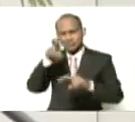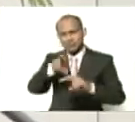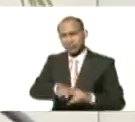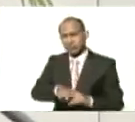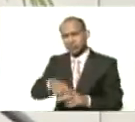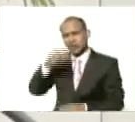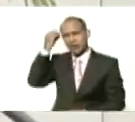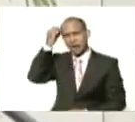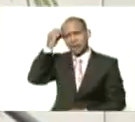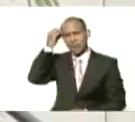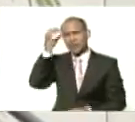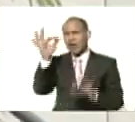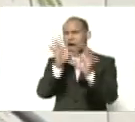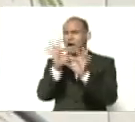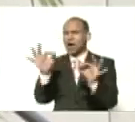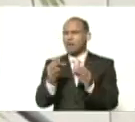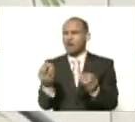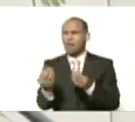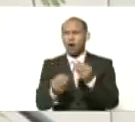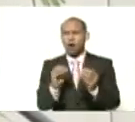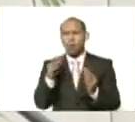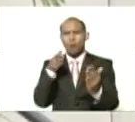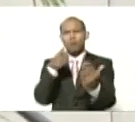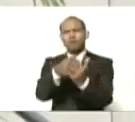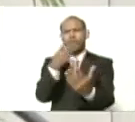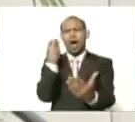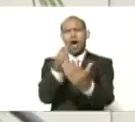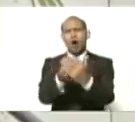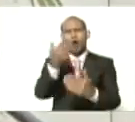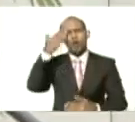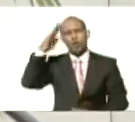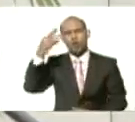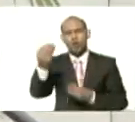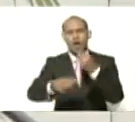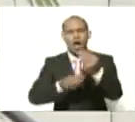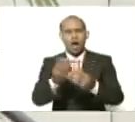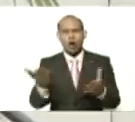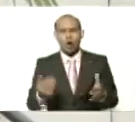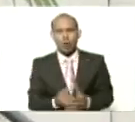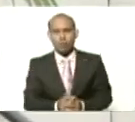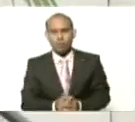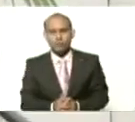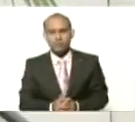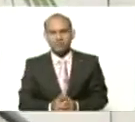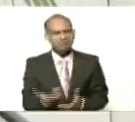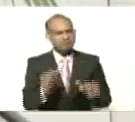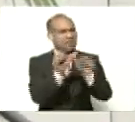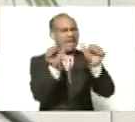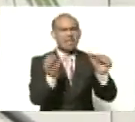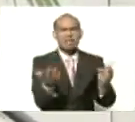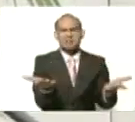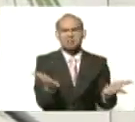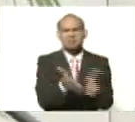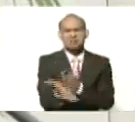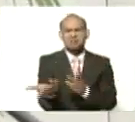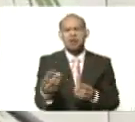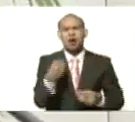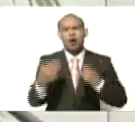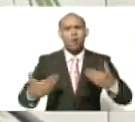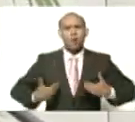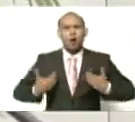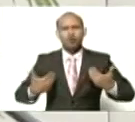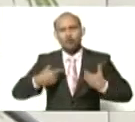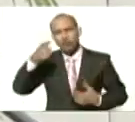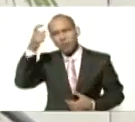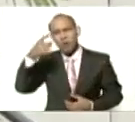una medida coercitiva unilateral. Se sientan a pensar en el impacto de cómo hacer sufrir a los